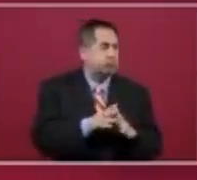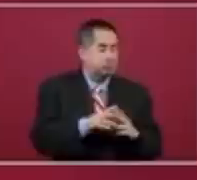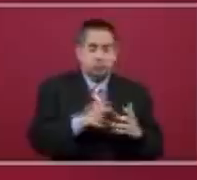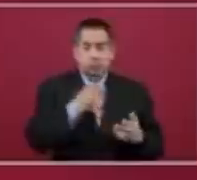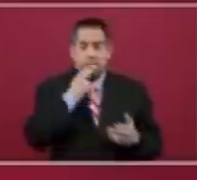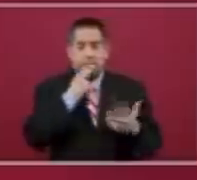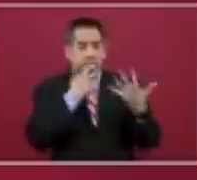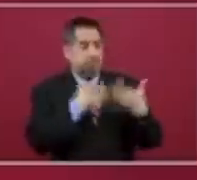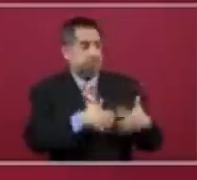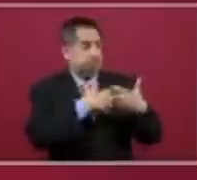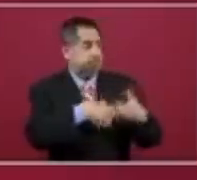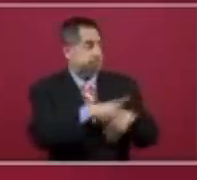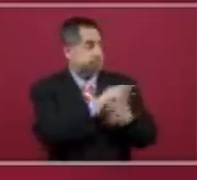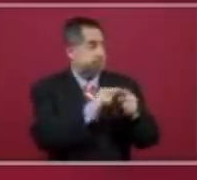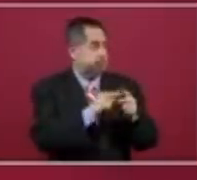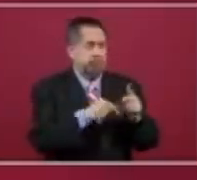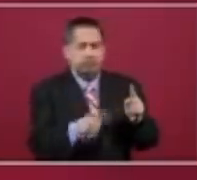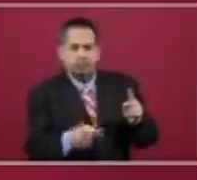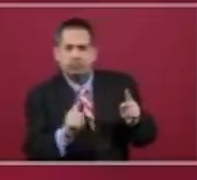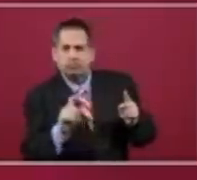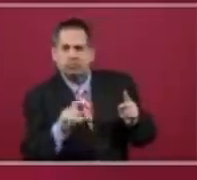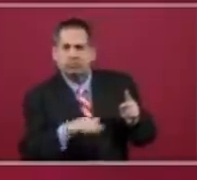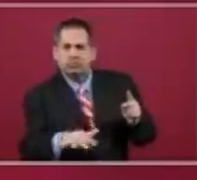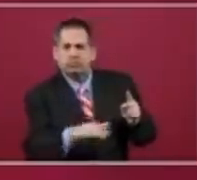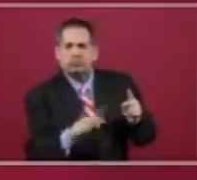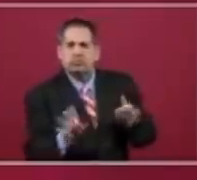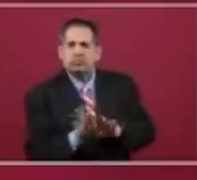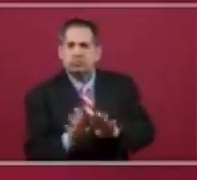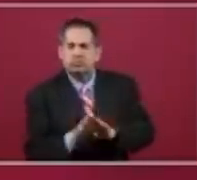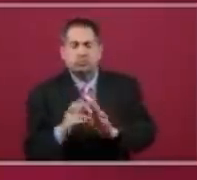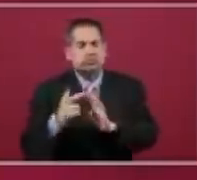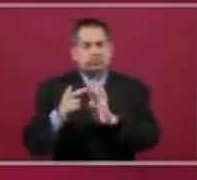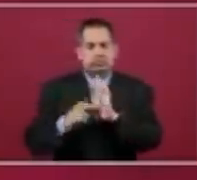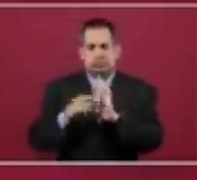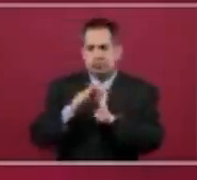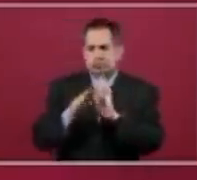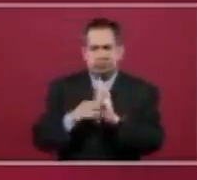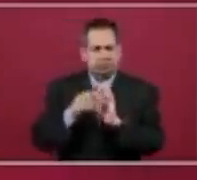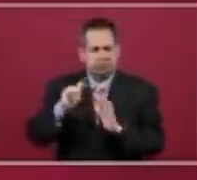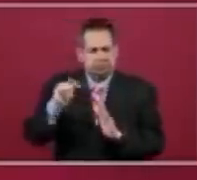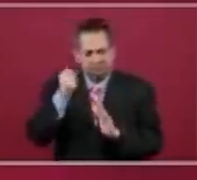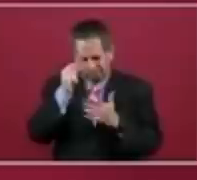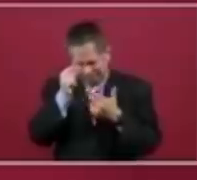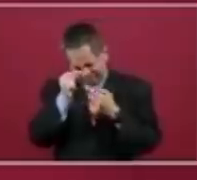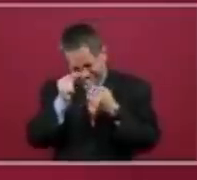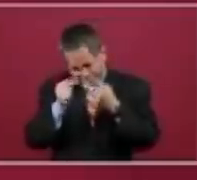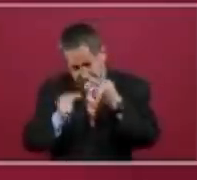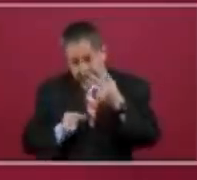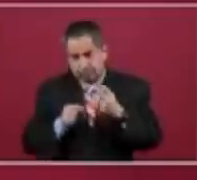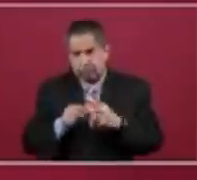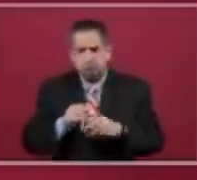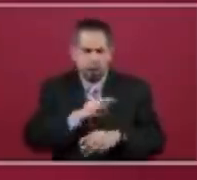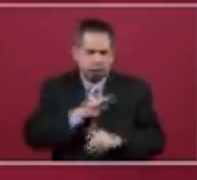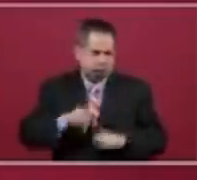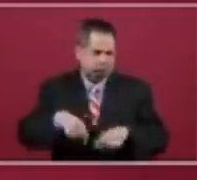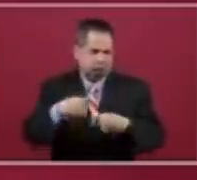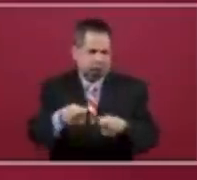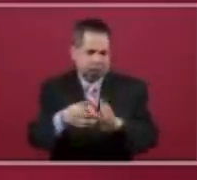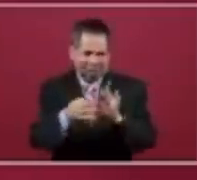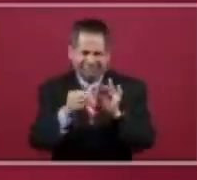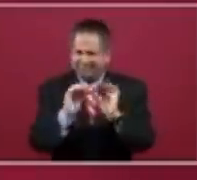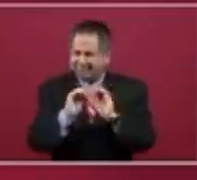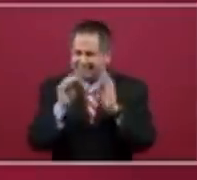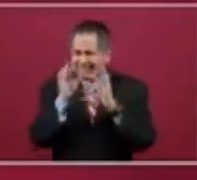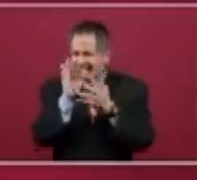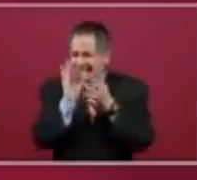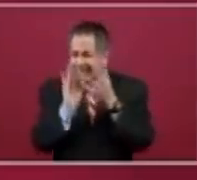la termoeléctrica sobre la calidad del agua. Los lineamientos son muy técnicos, la verdad que lo podemos proporcionar, pero